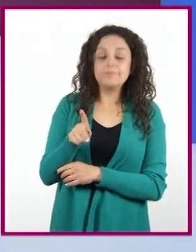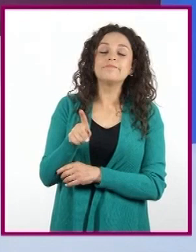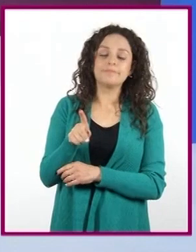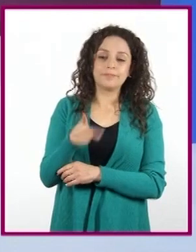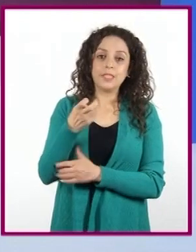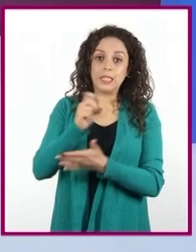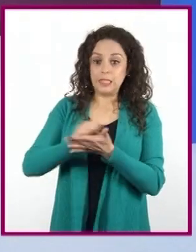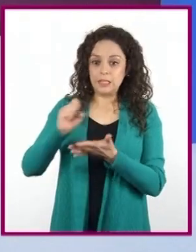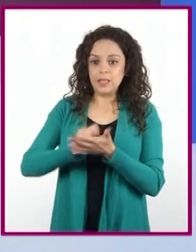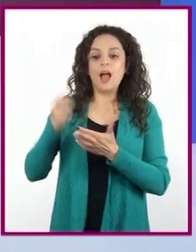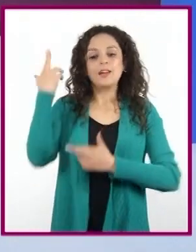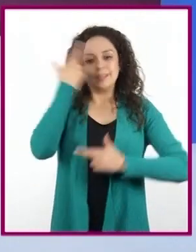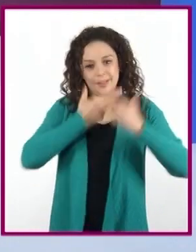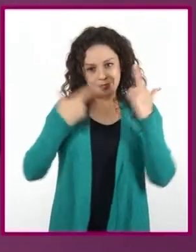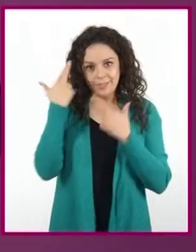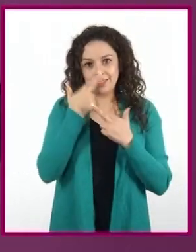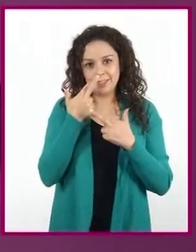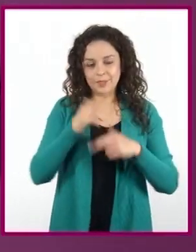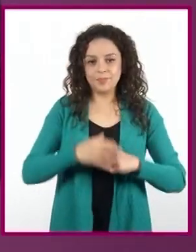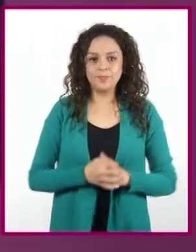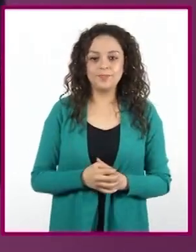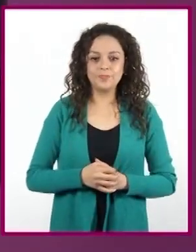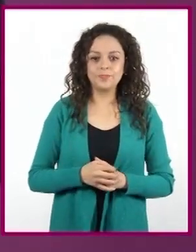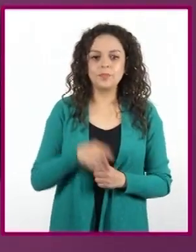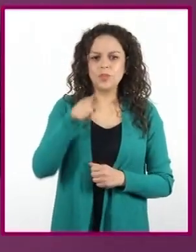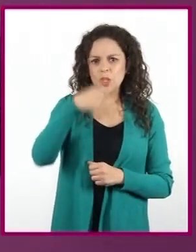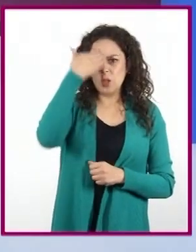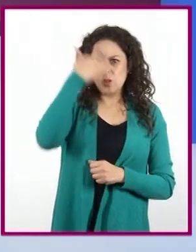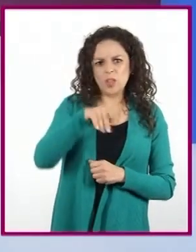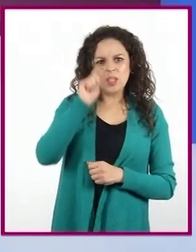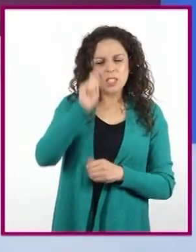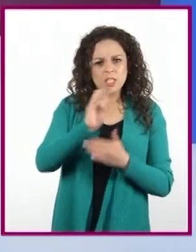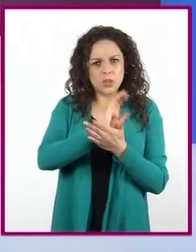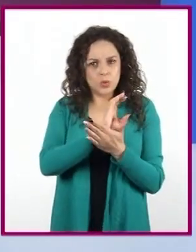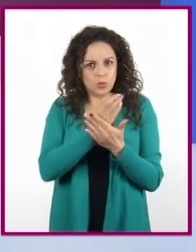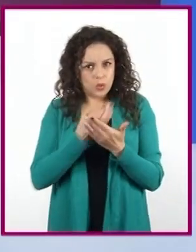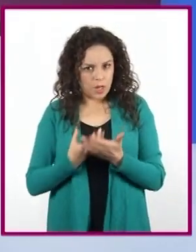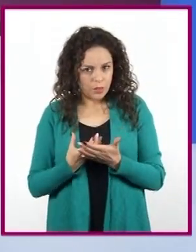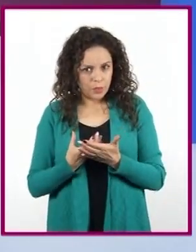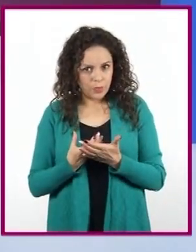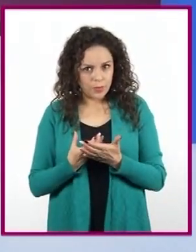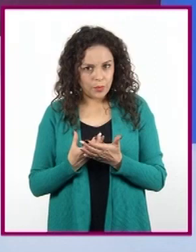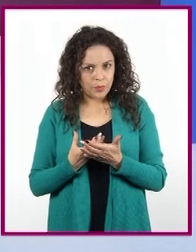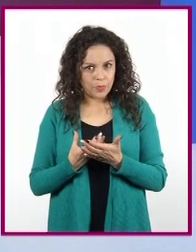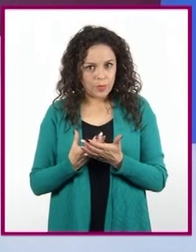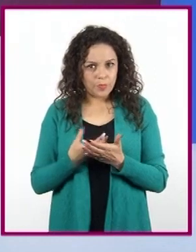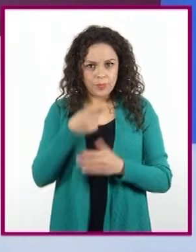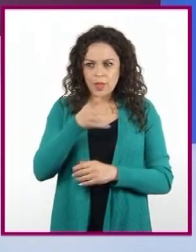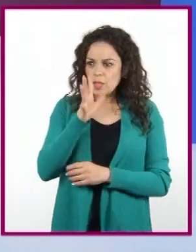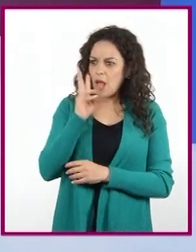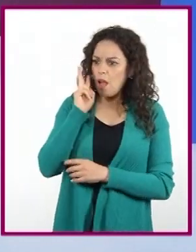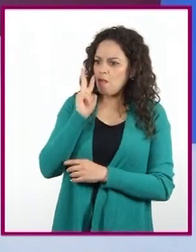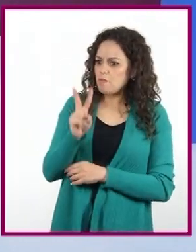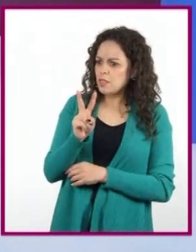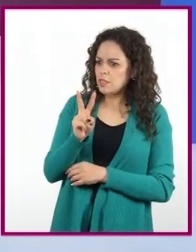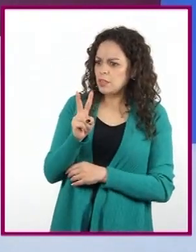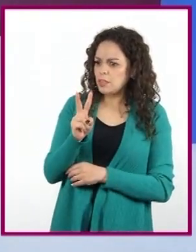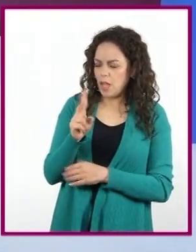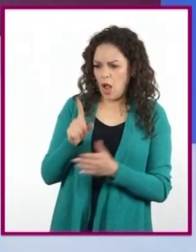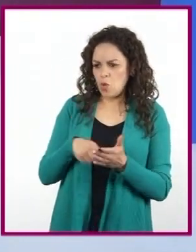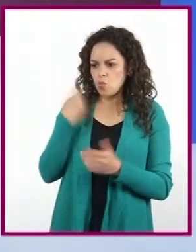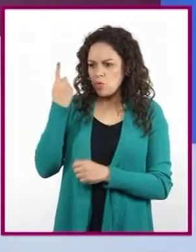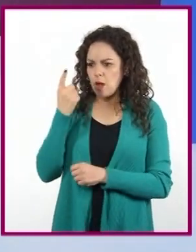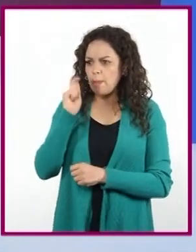sus apuntes. ¿Saben qué es un contrato? ¿Alguna vez han visto un contrato de compraventa o